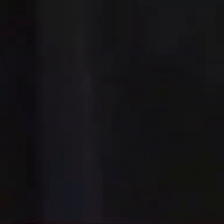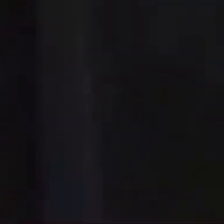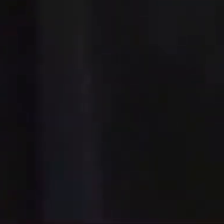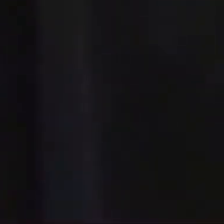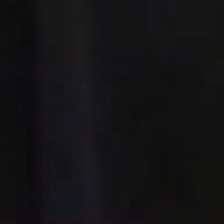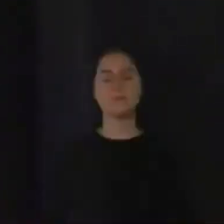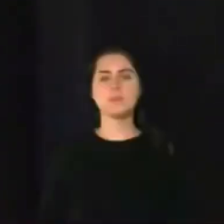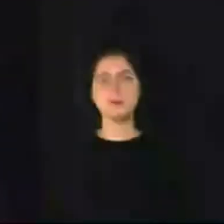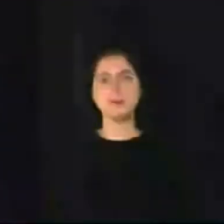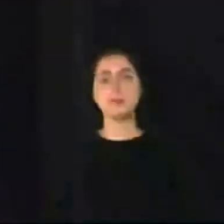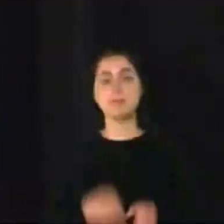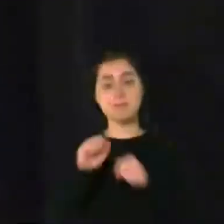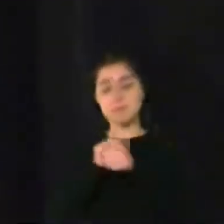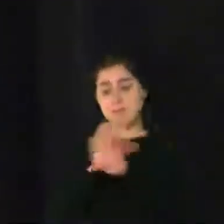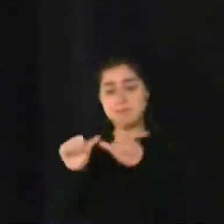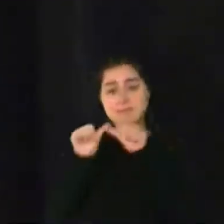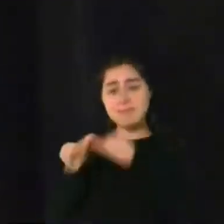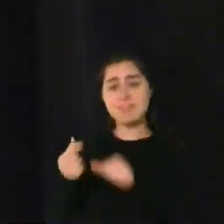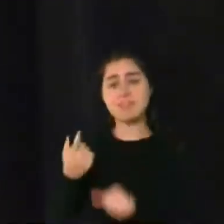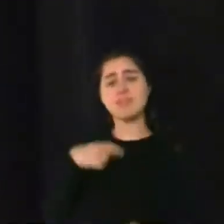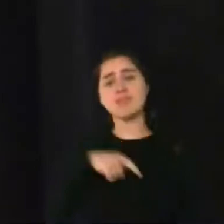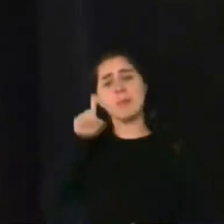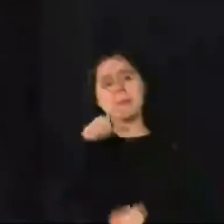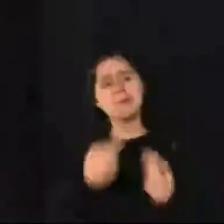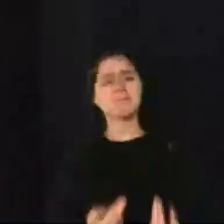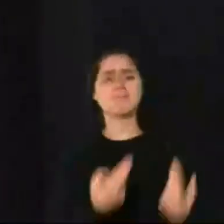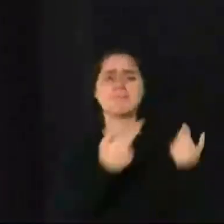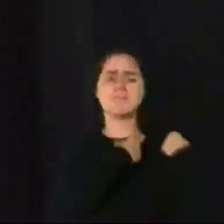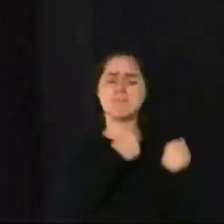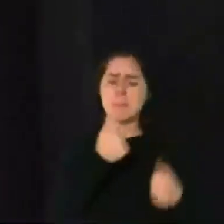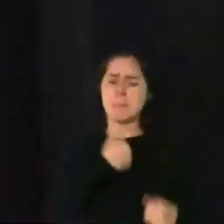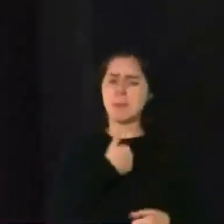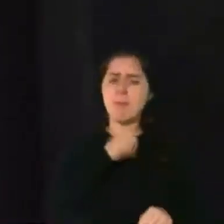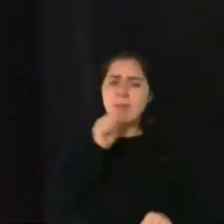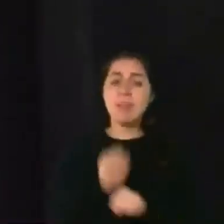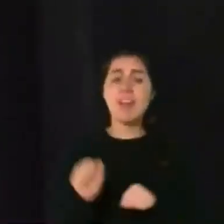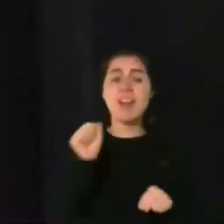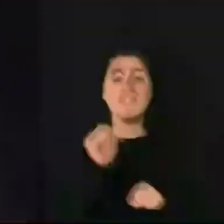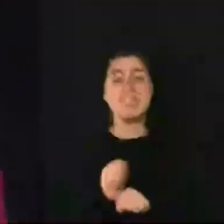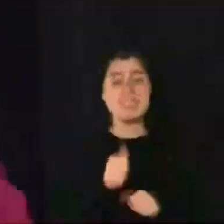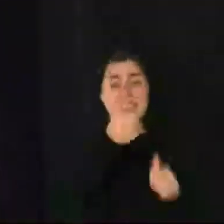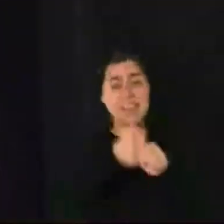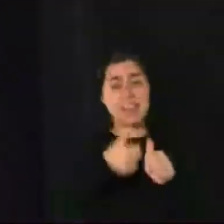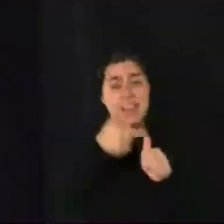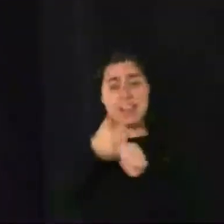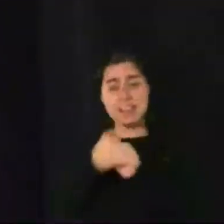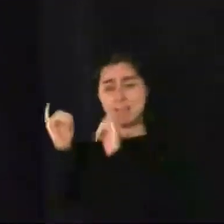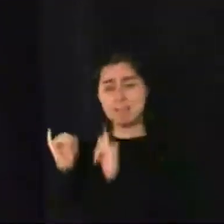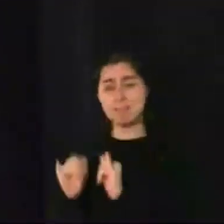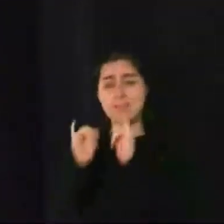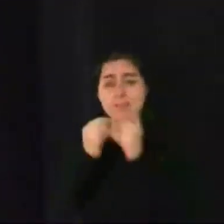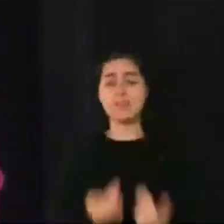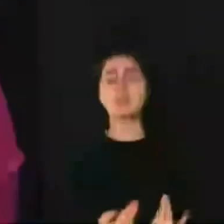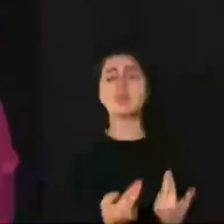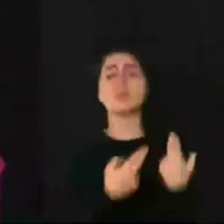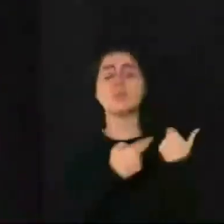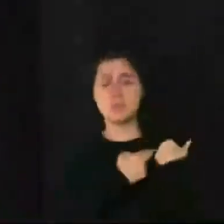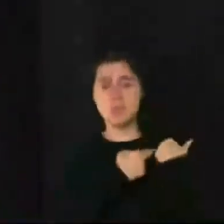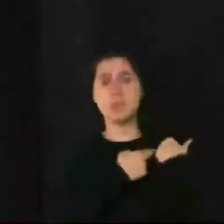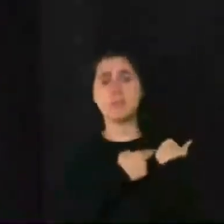nuestra parte y de nuestro esfuerzo. Es una responsabilidad individual. La población que más